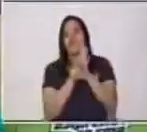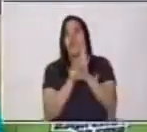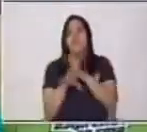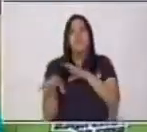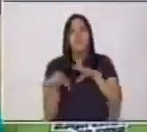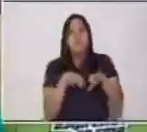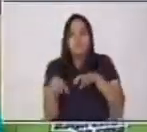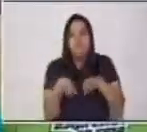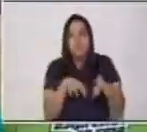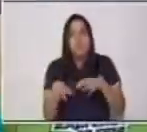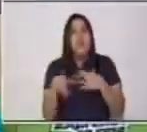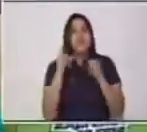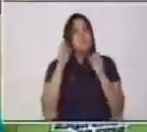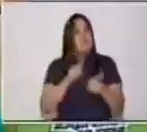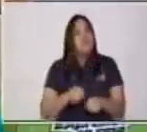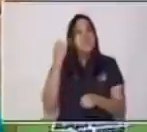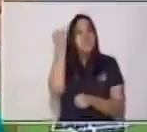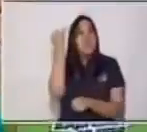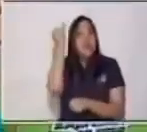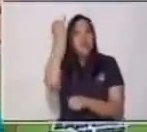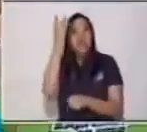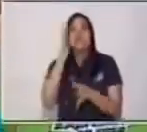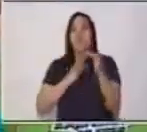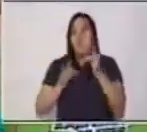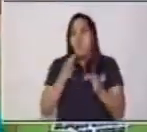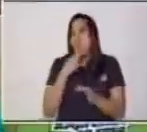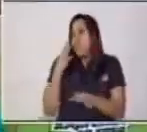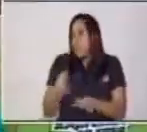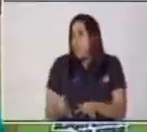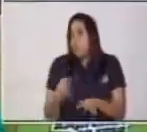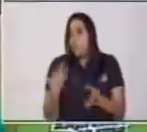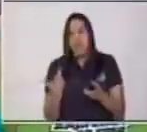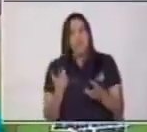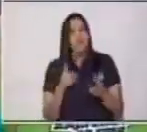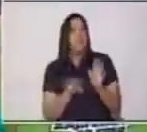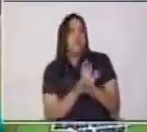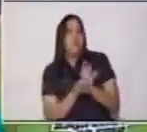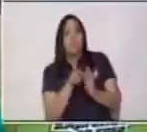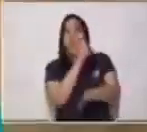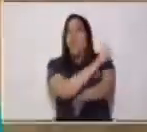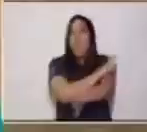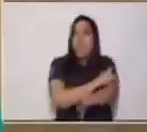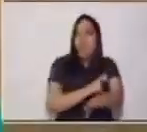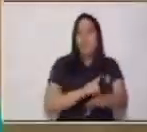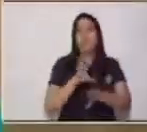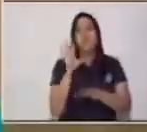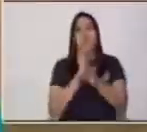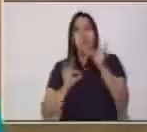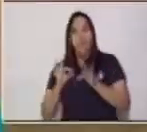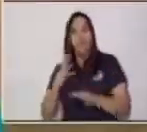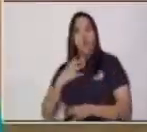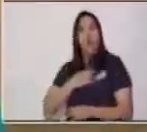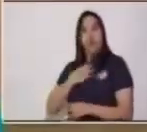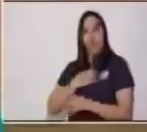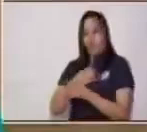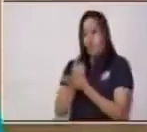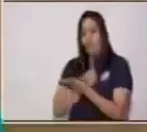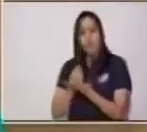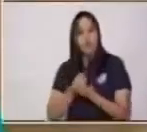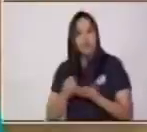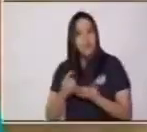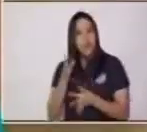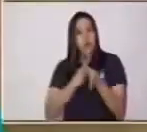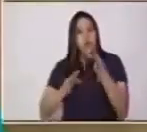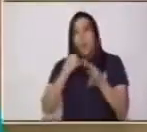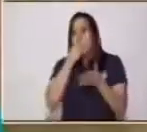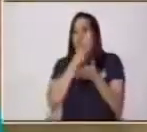indiqué, pueden ser ficticios o pueden ser reales. Un cuento fantástico, una autobiografía, algunas cartas o